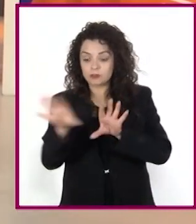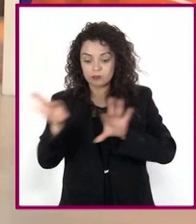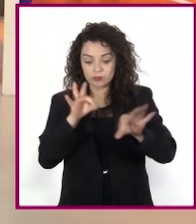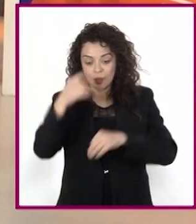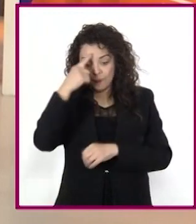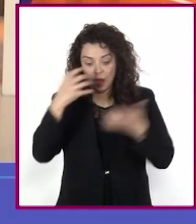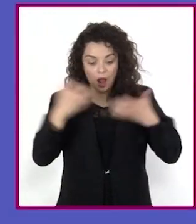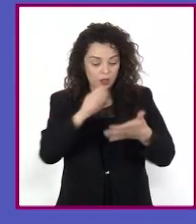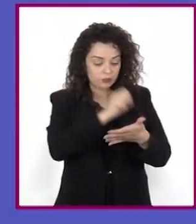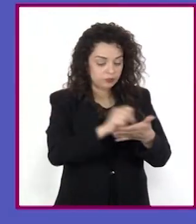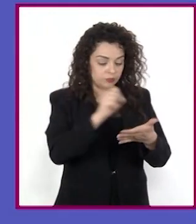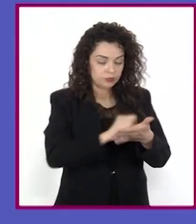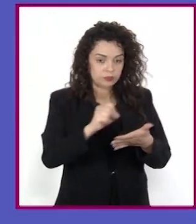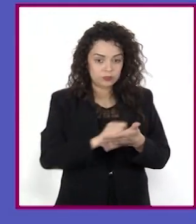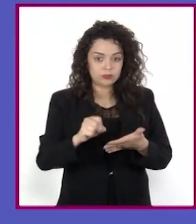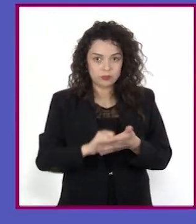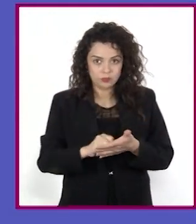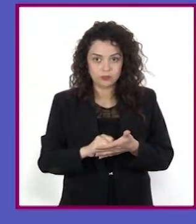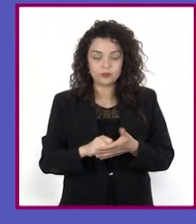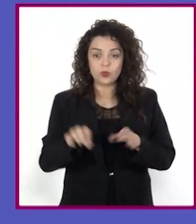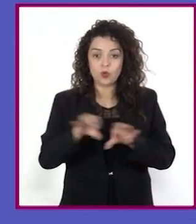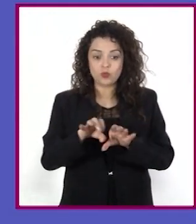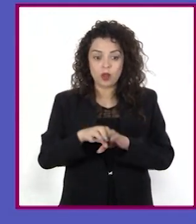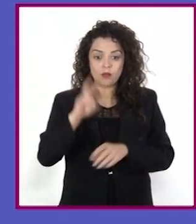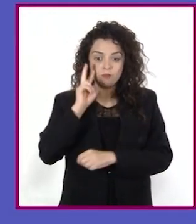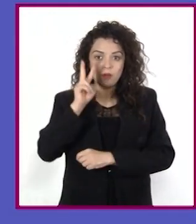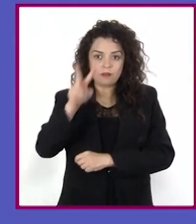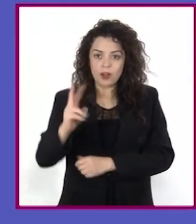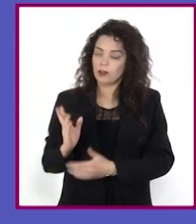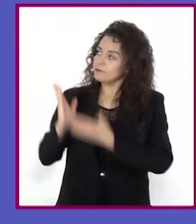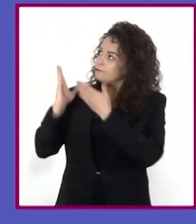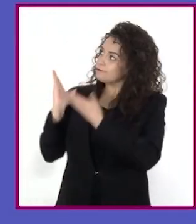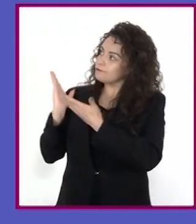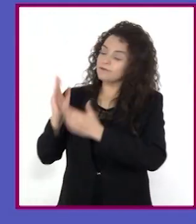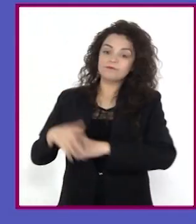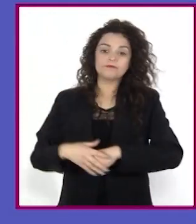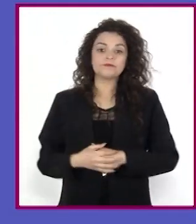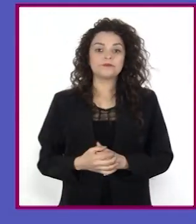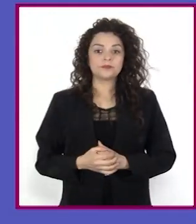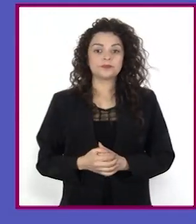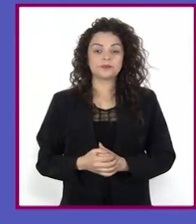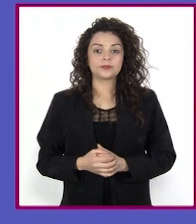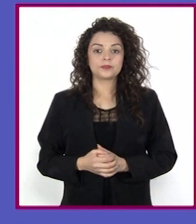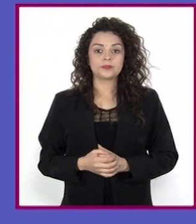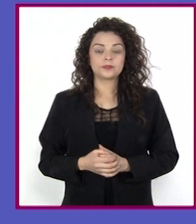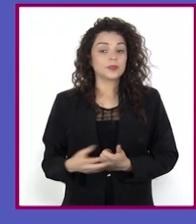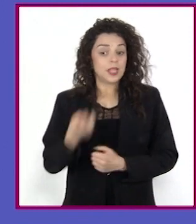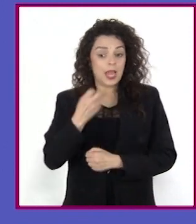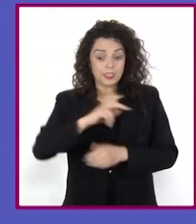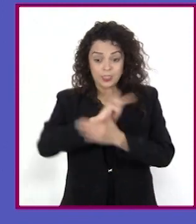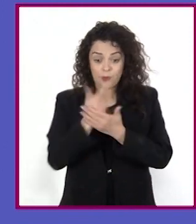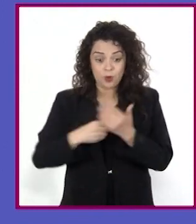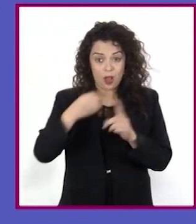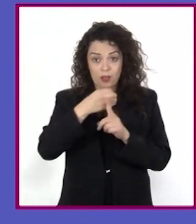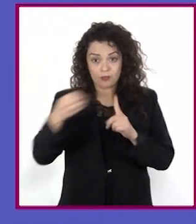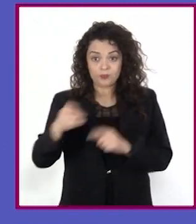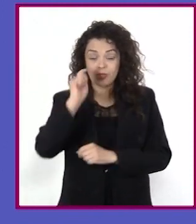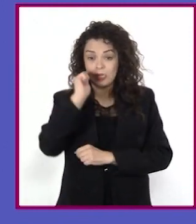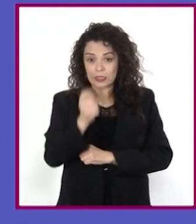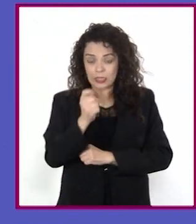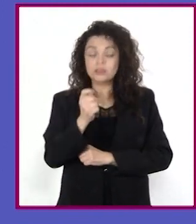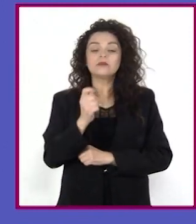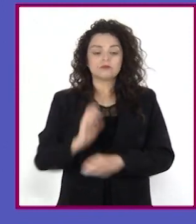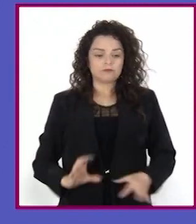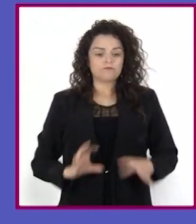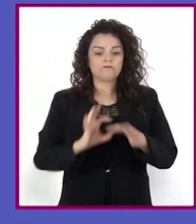este conocimiento al analizar coherencia textual y progresión temática en monografías. En esta sesión titulada La coherencia y